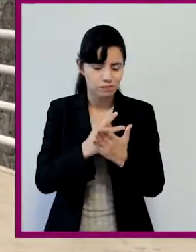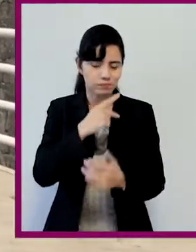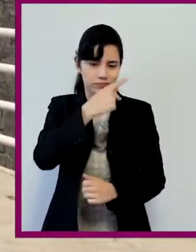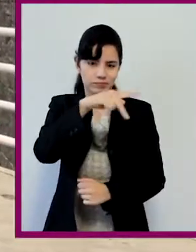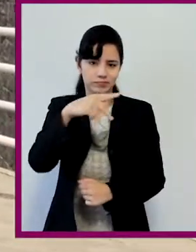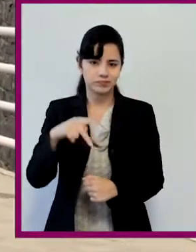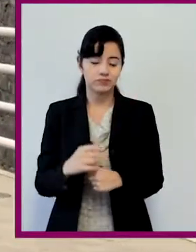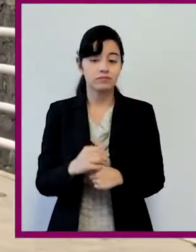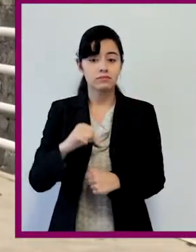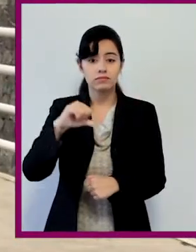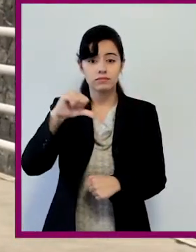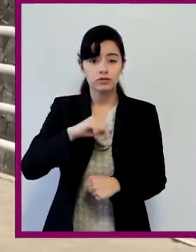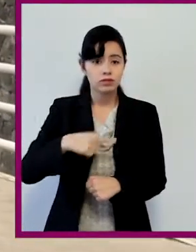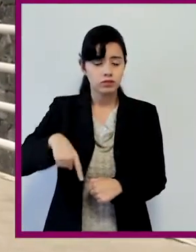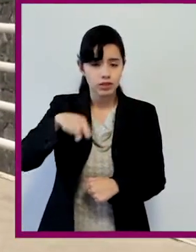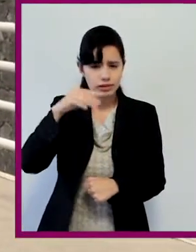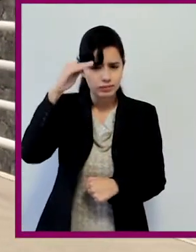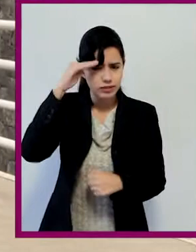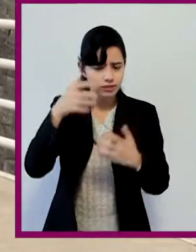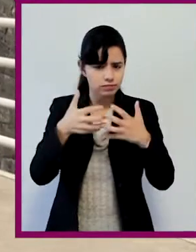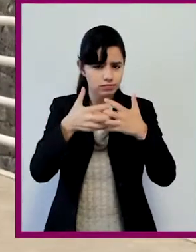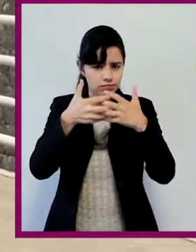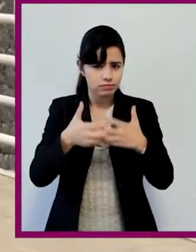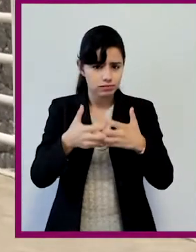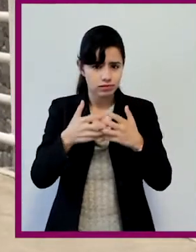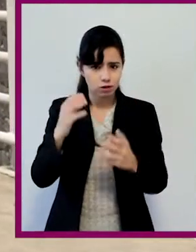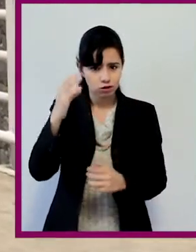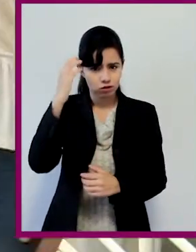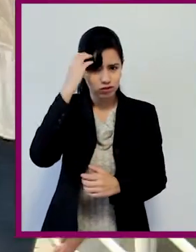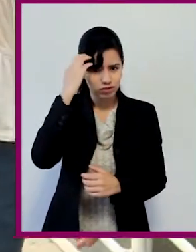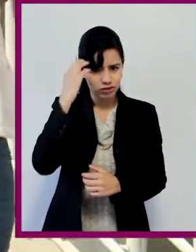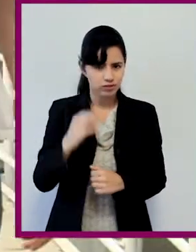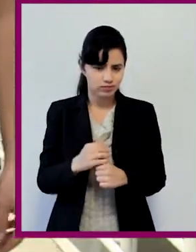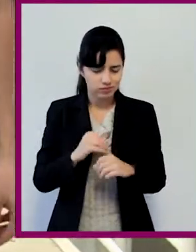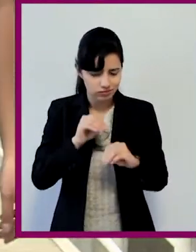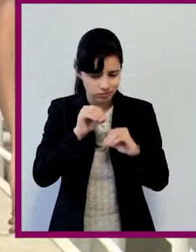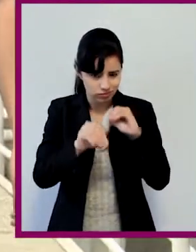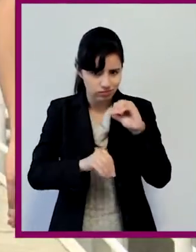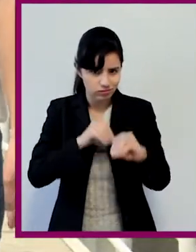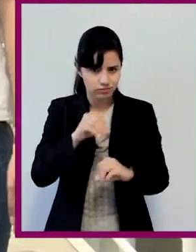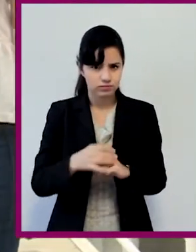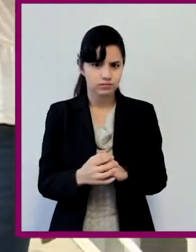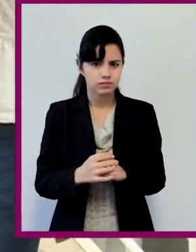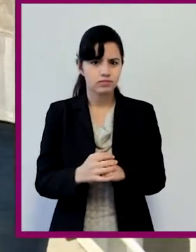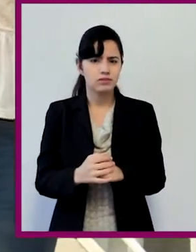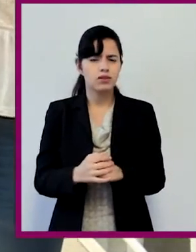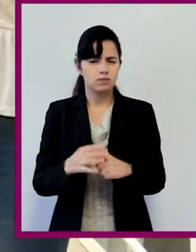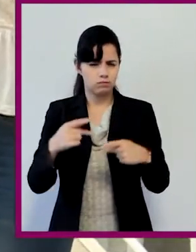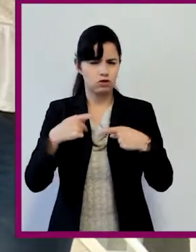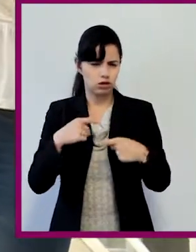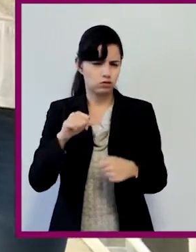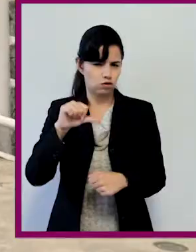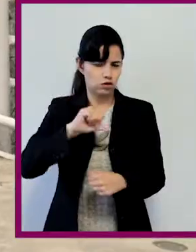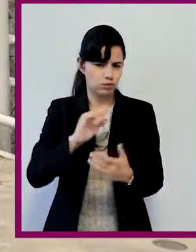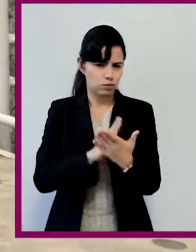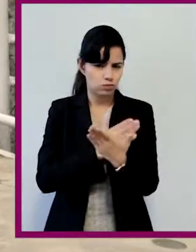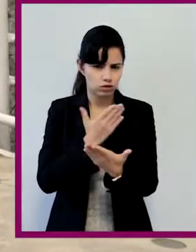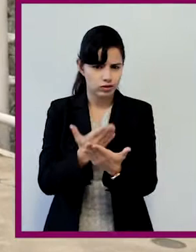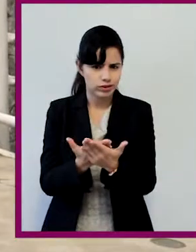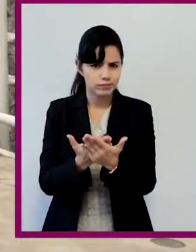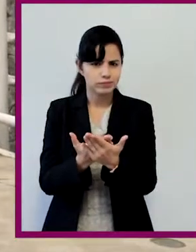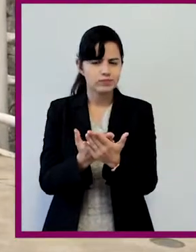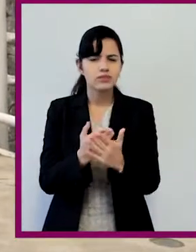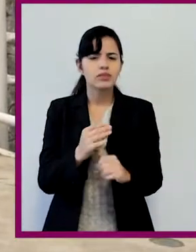nos encontramos reflexionando y construyendo conocimiento desde el CENART. Nuestra agenda del día de hoy nos propone descubrir bajo